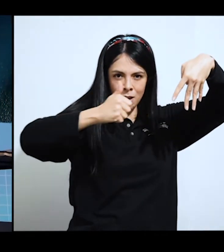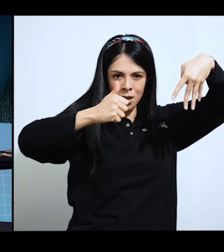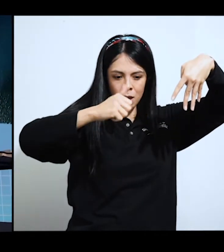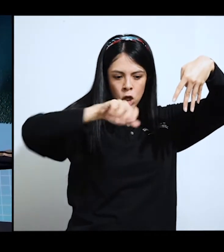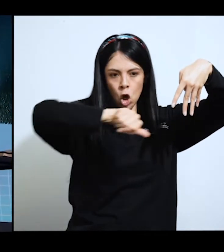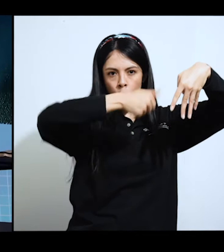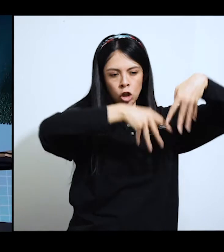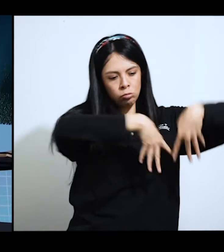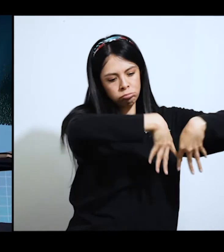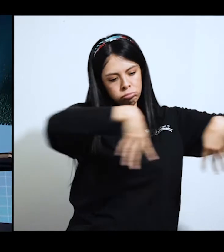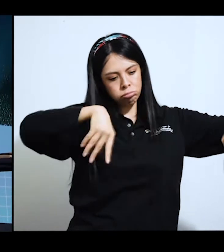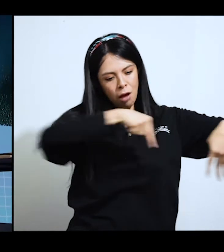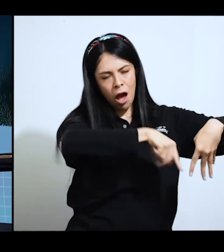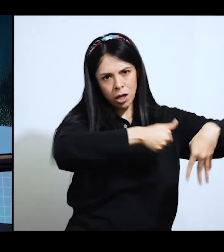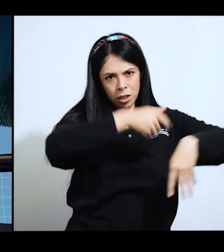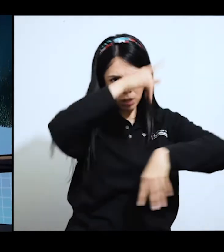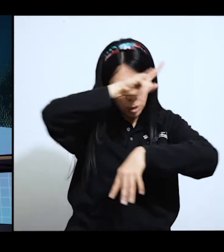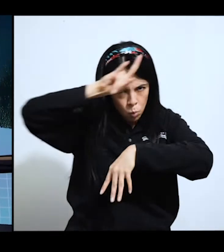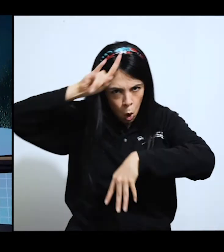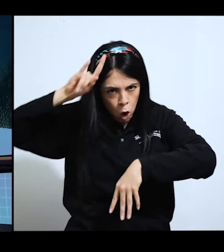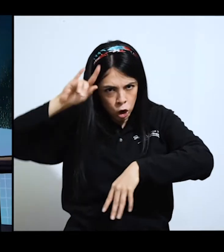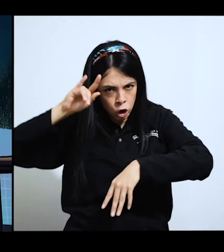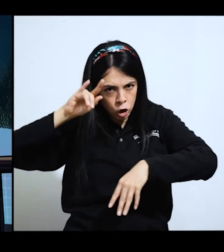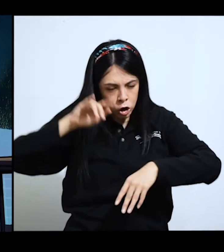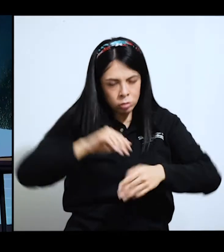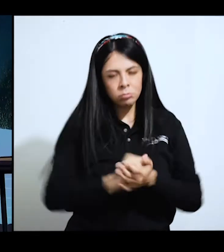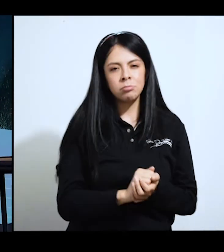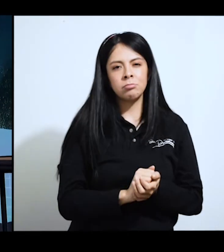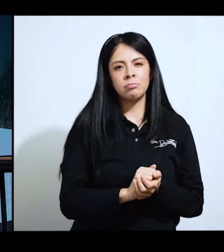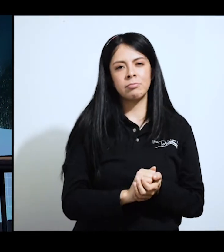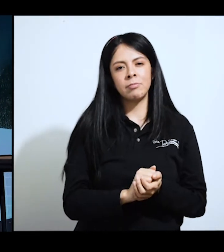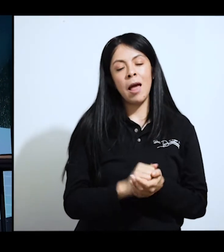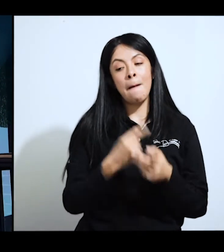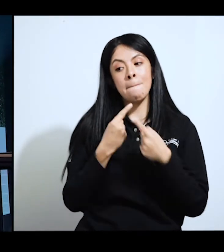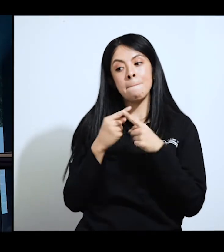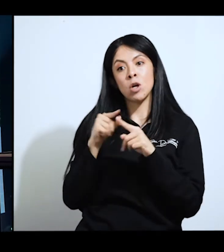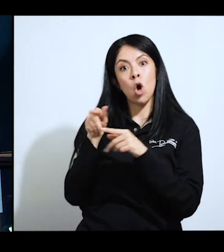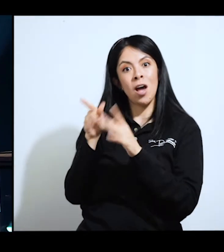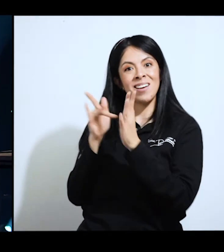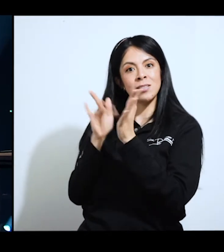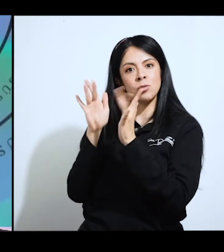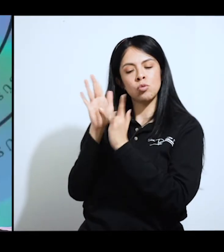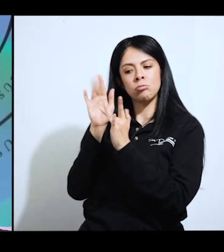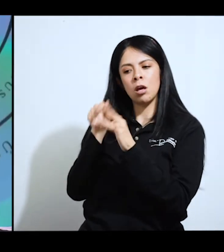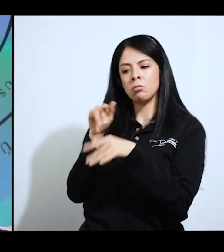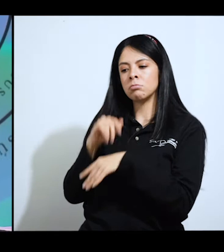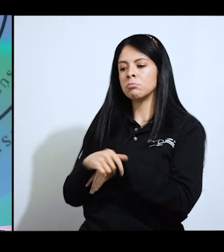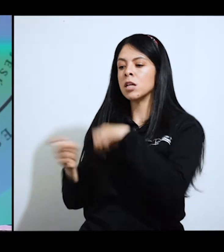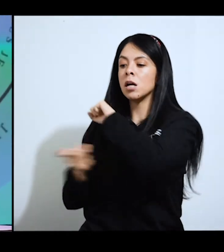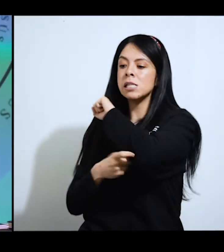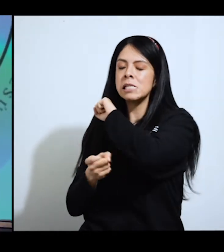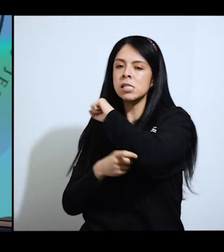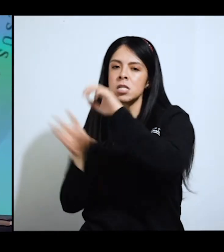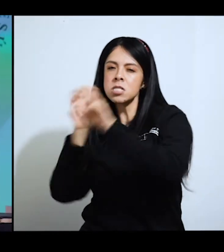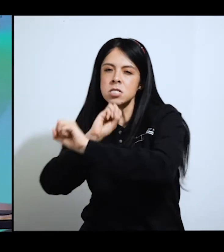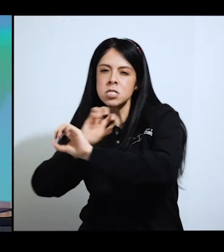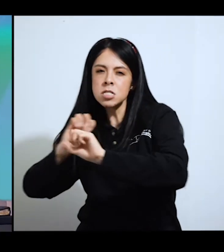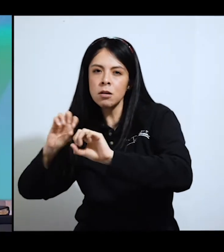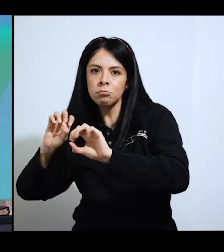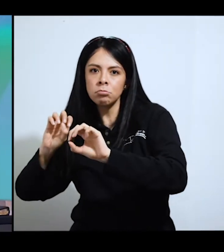principados, gobernadores de las tinieblas, y en el nivel más bajo están los demonios. Pero el caso de Jesús, él